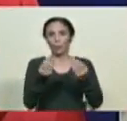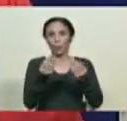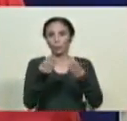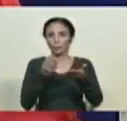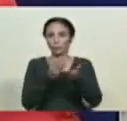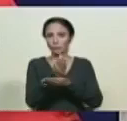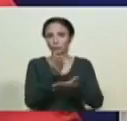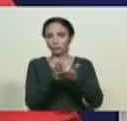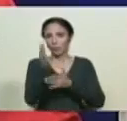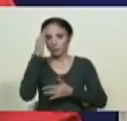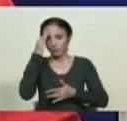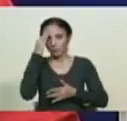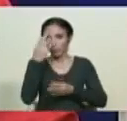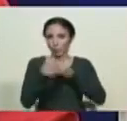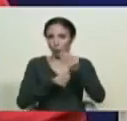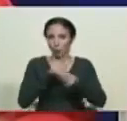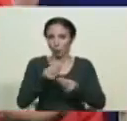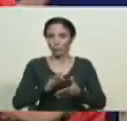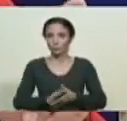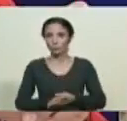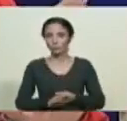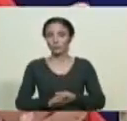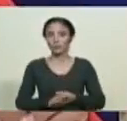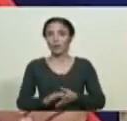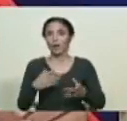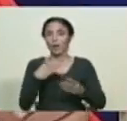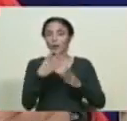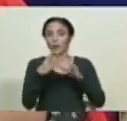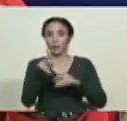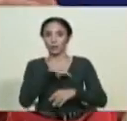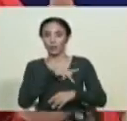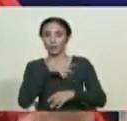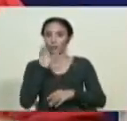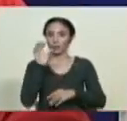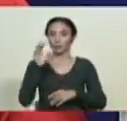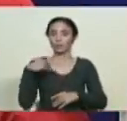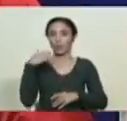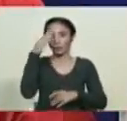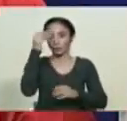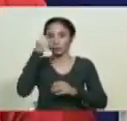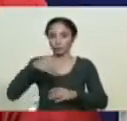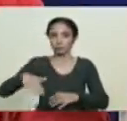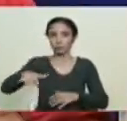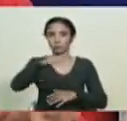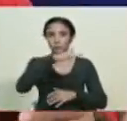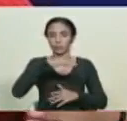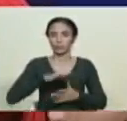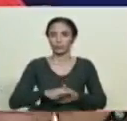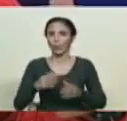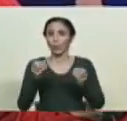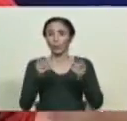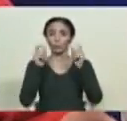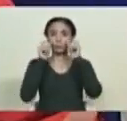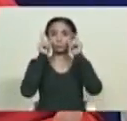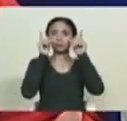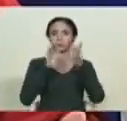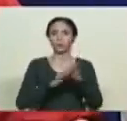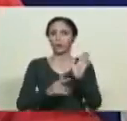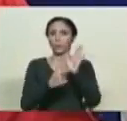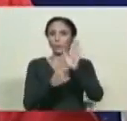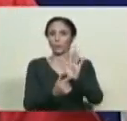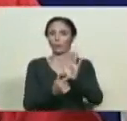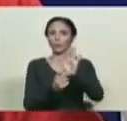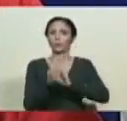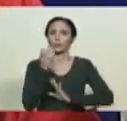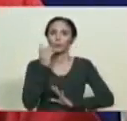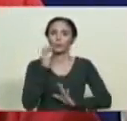mucho de saber, inclusive el impacto que tiene el carnet de la patria sobre nuestro pueblo. Tiene un gran impacto demostrado con los hechos cuando